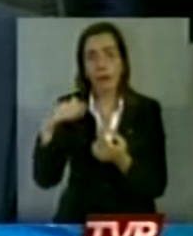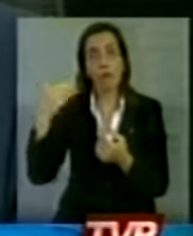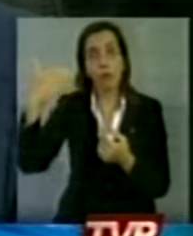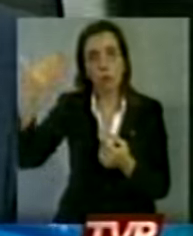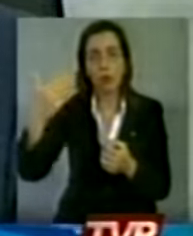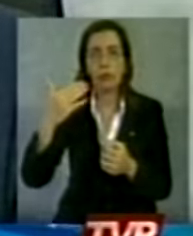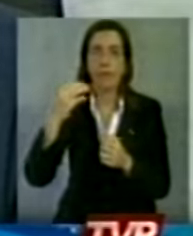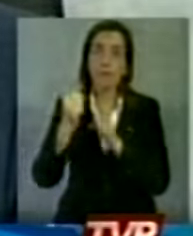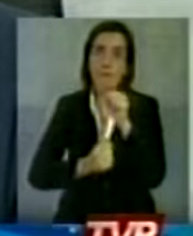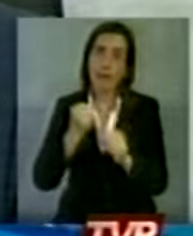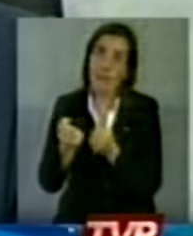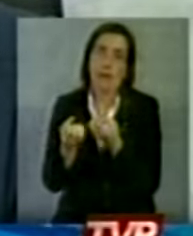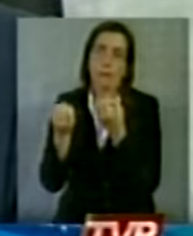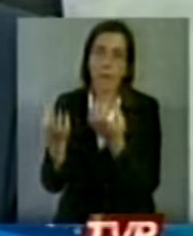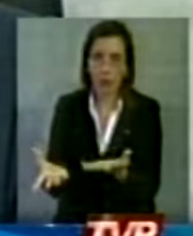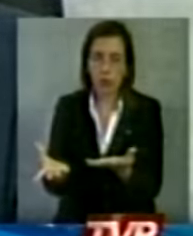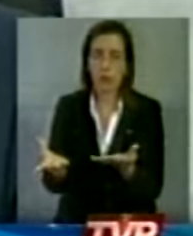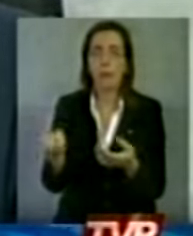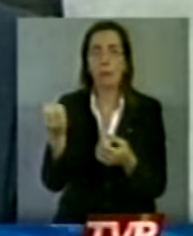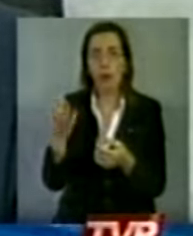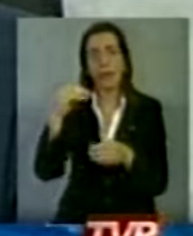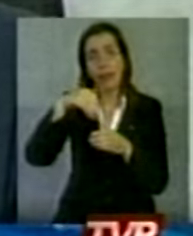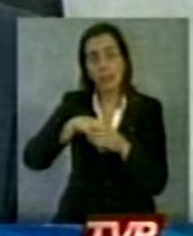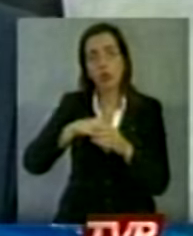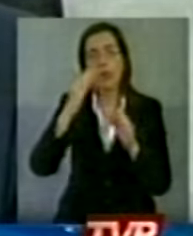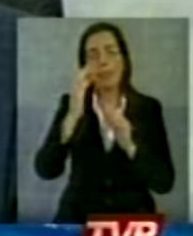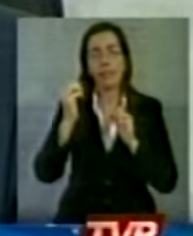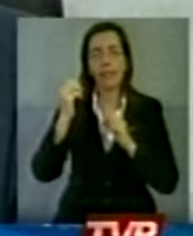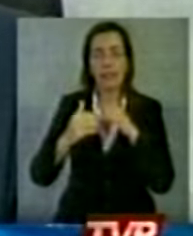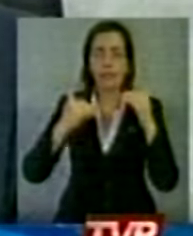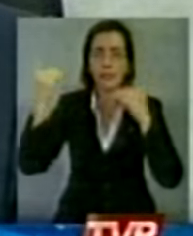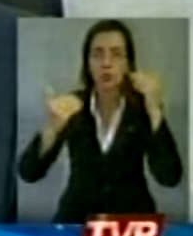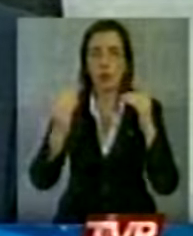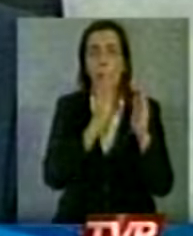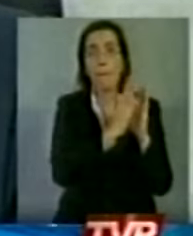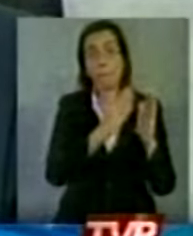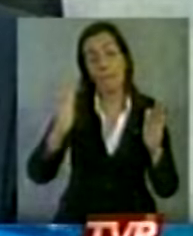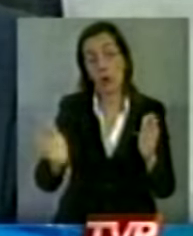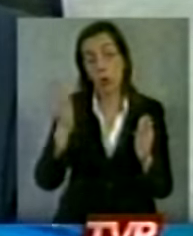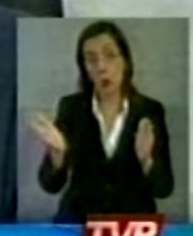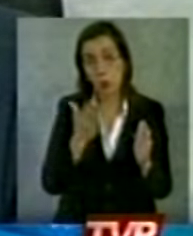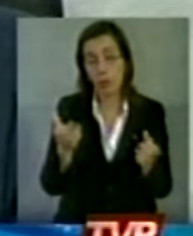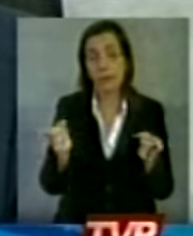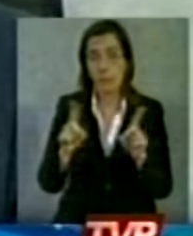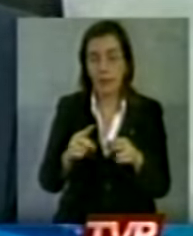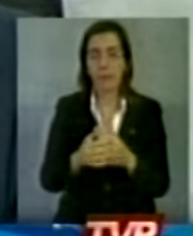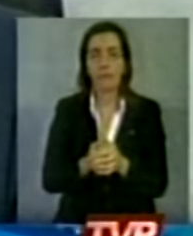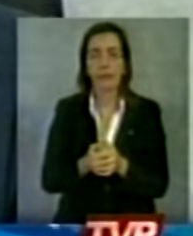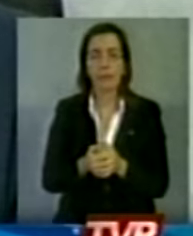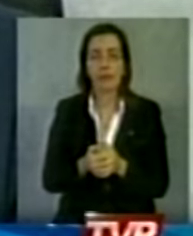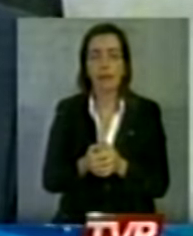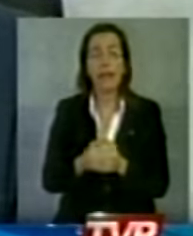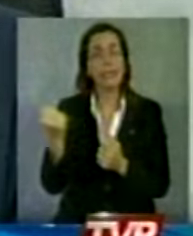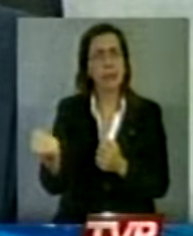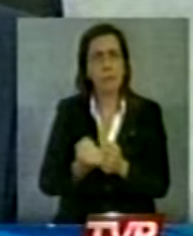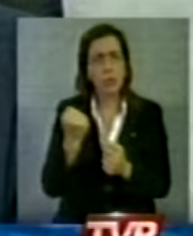desafíos de gobierno en el ámbito del desarrollo productivo y social. Estas condiciones inciden en el bienestar